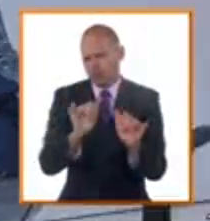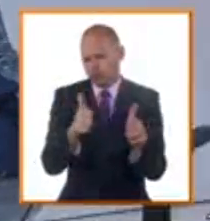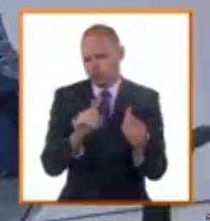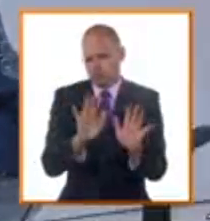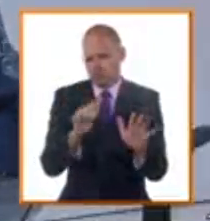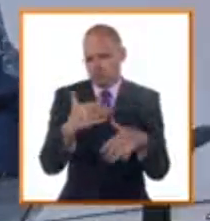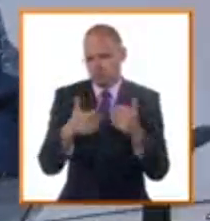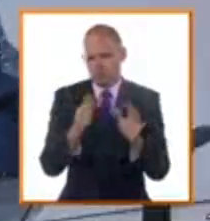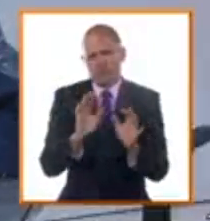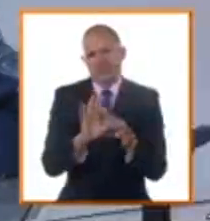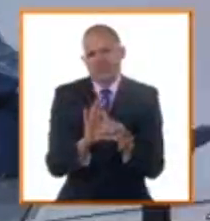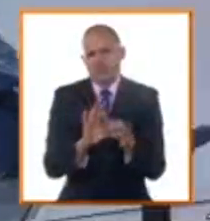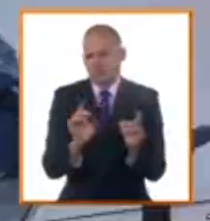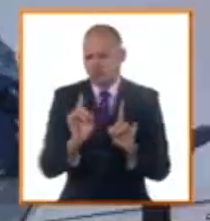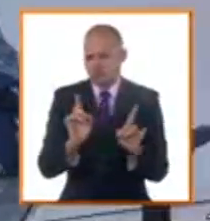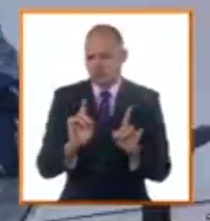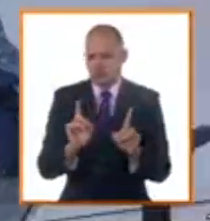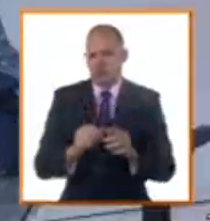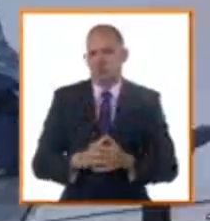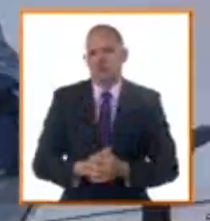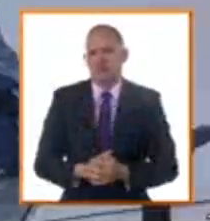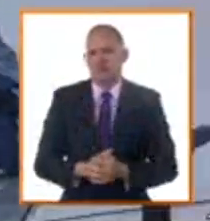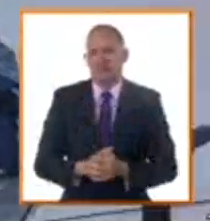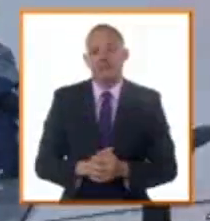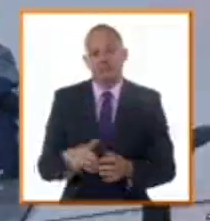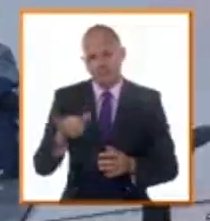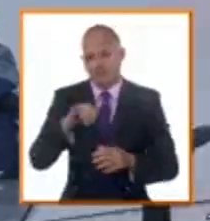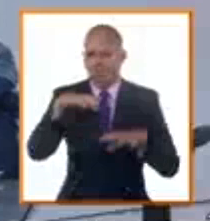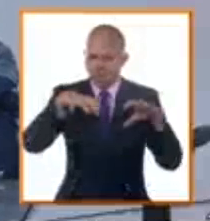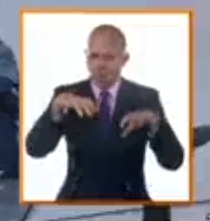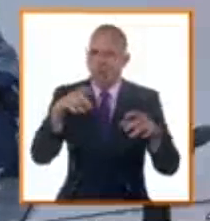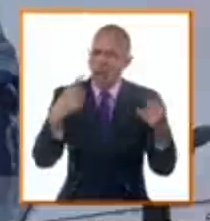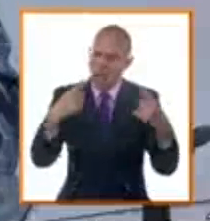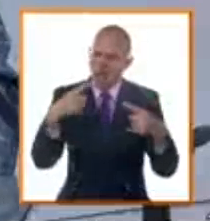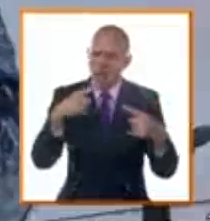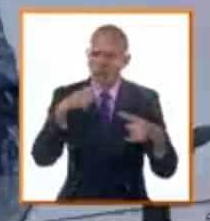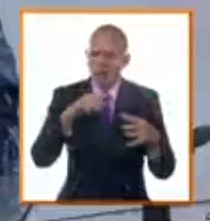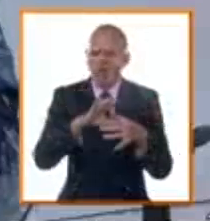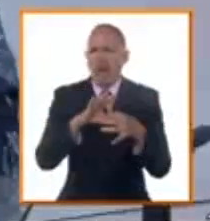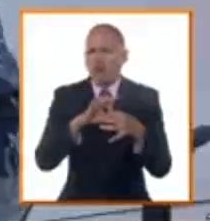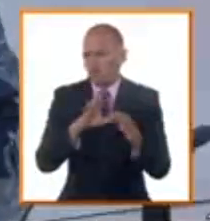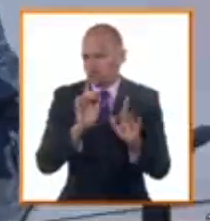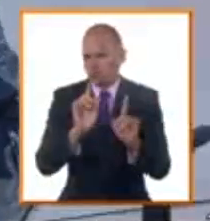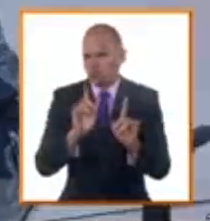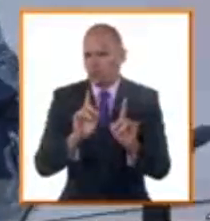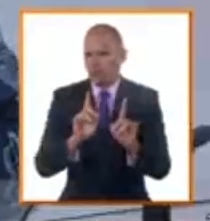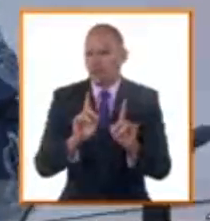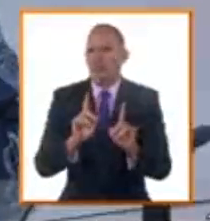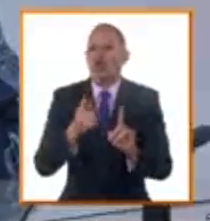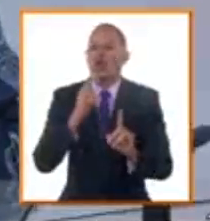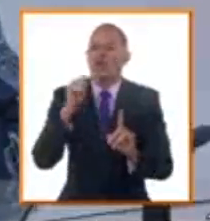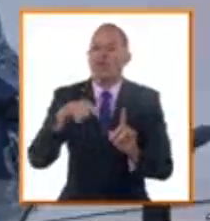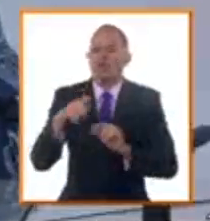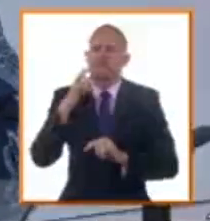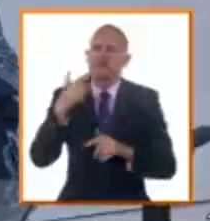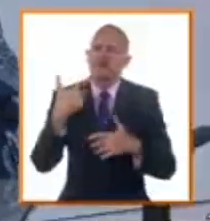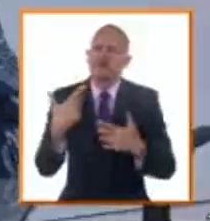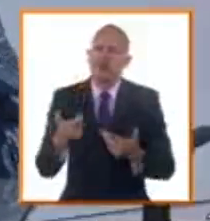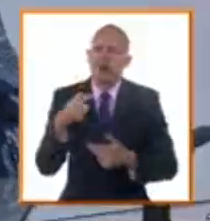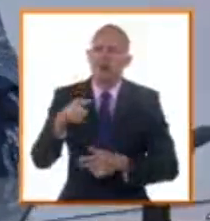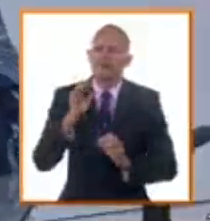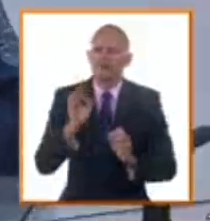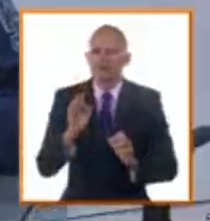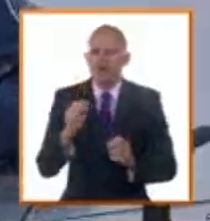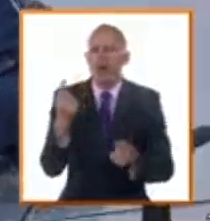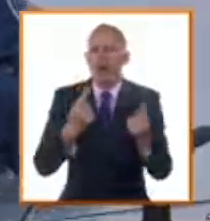afectaciones de envergadura en este sentido, a pesar de que también ha tenido lluvias. Pero vamos a estar repasando los acontecimientos